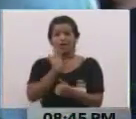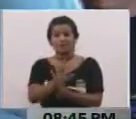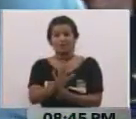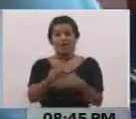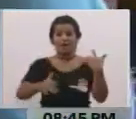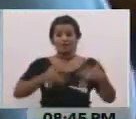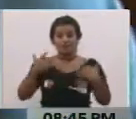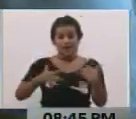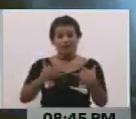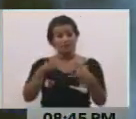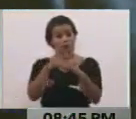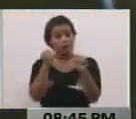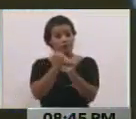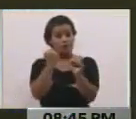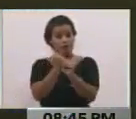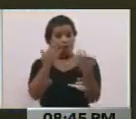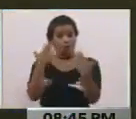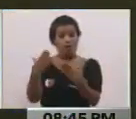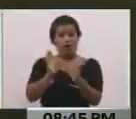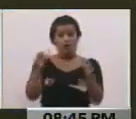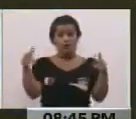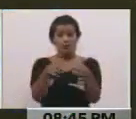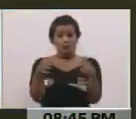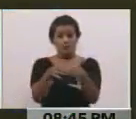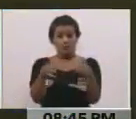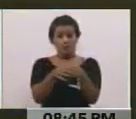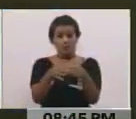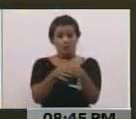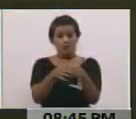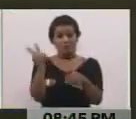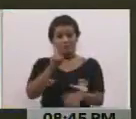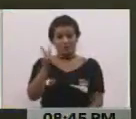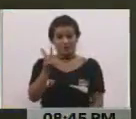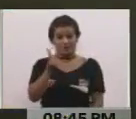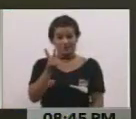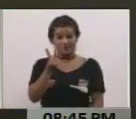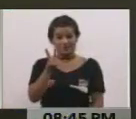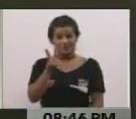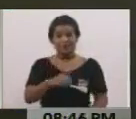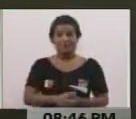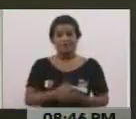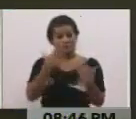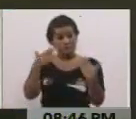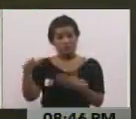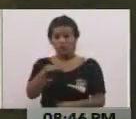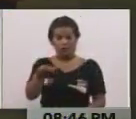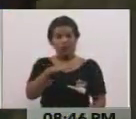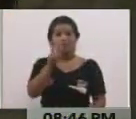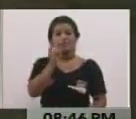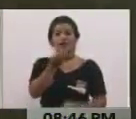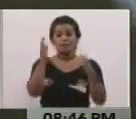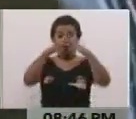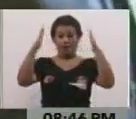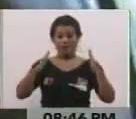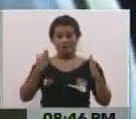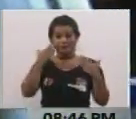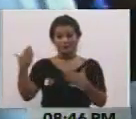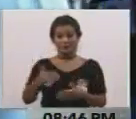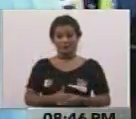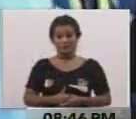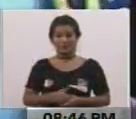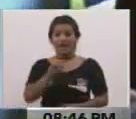agenda de trabajo del jefe de Estado venezolano el día de hoy desde el Palacio de Miraflores. Es importante